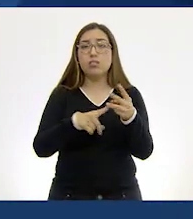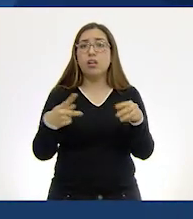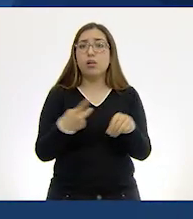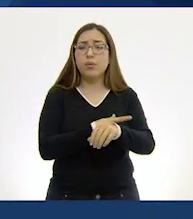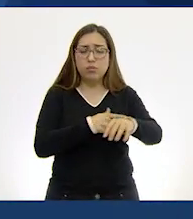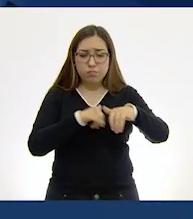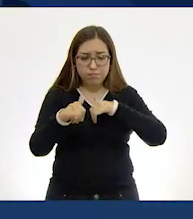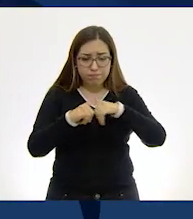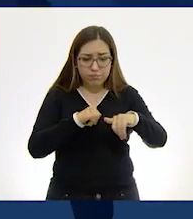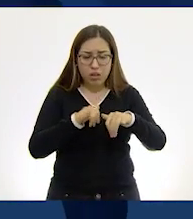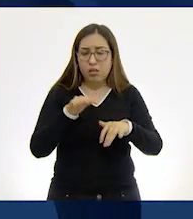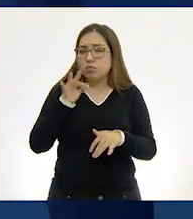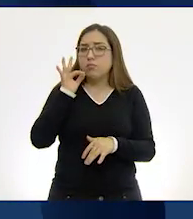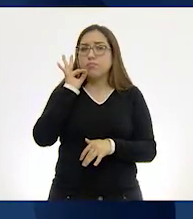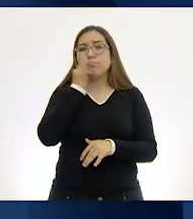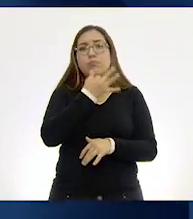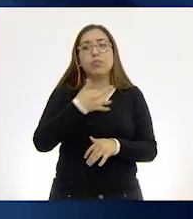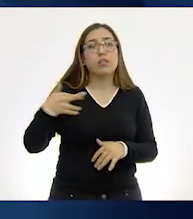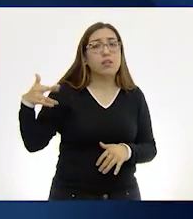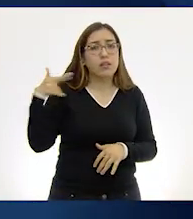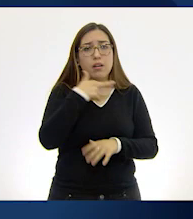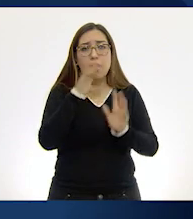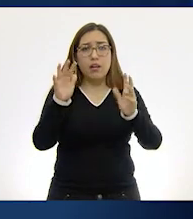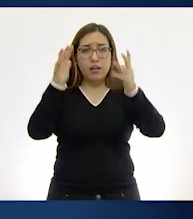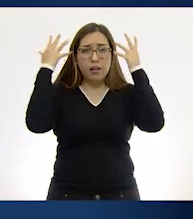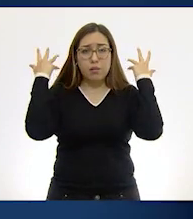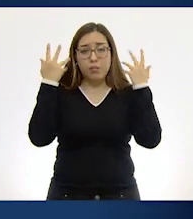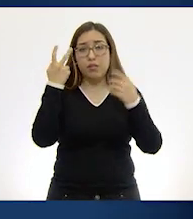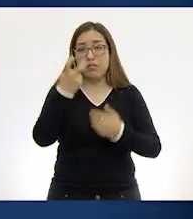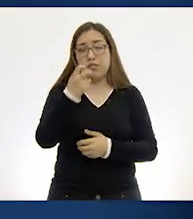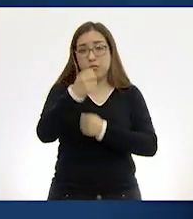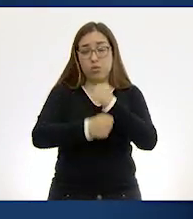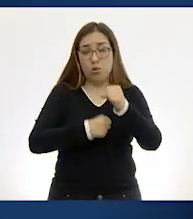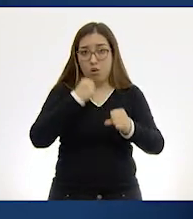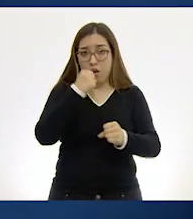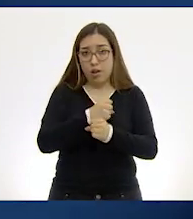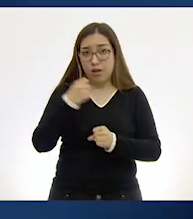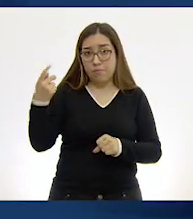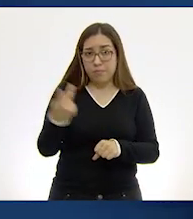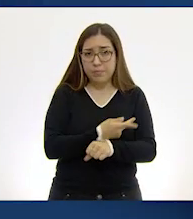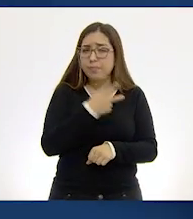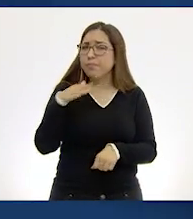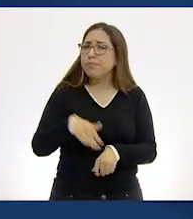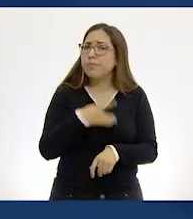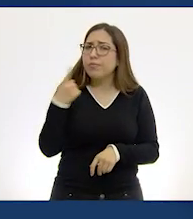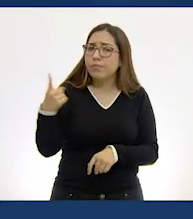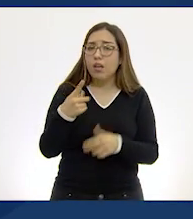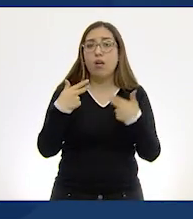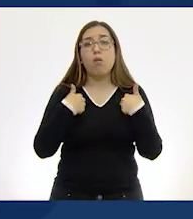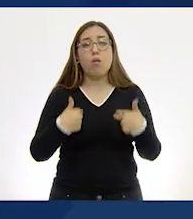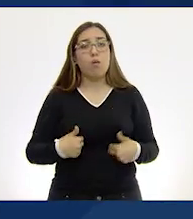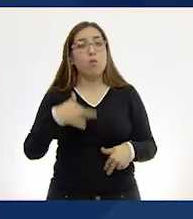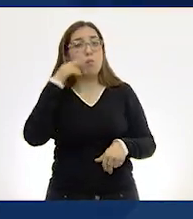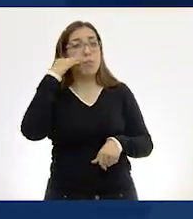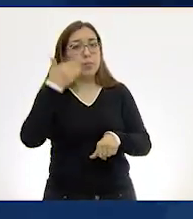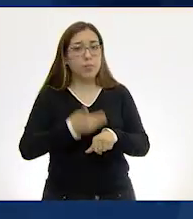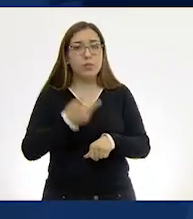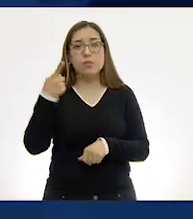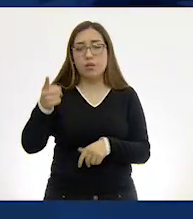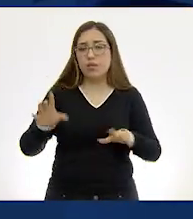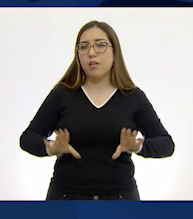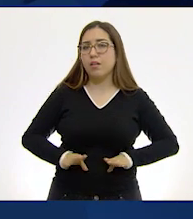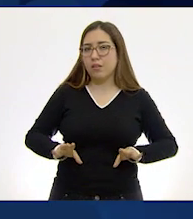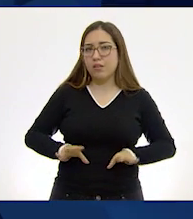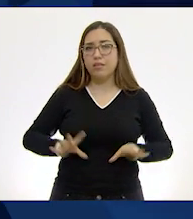geológicamente muy rápidas, en decenas de miles o cientos de miles de años. Esta es causada por el hombre y tiene las mismas características.